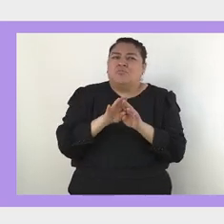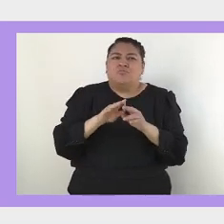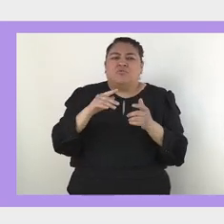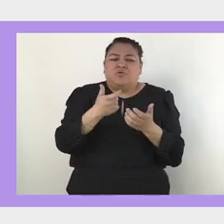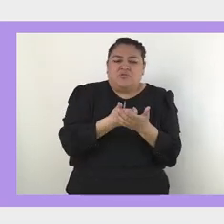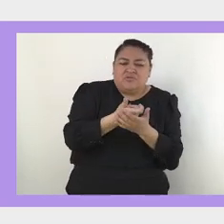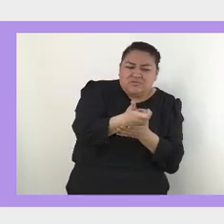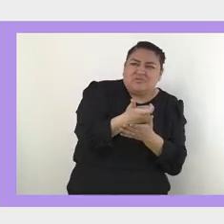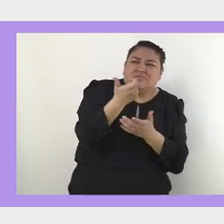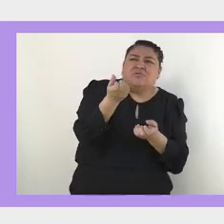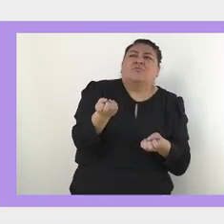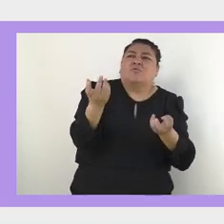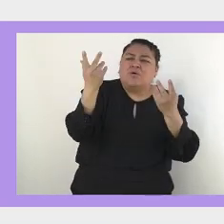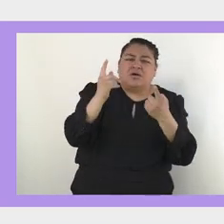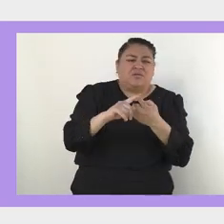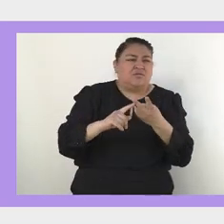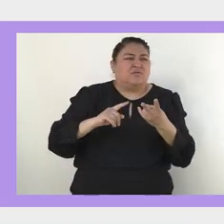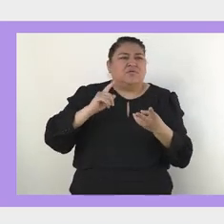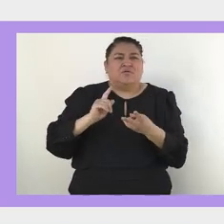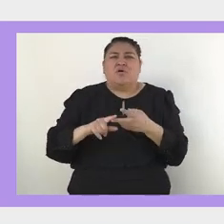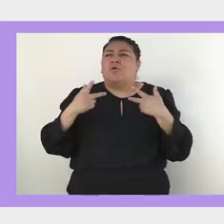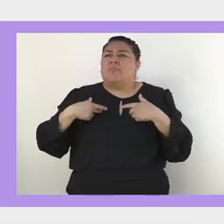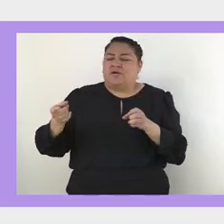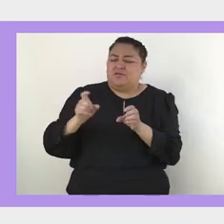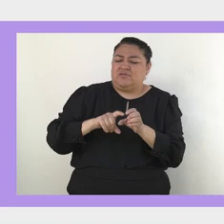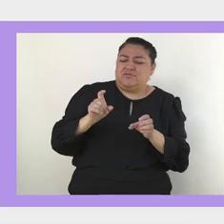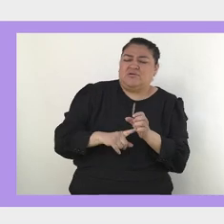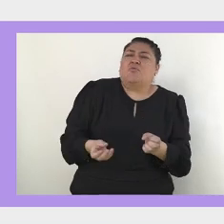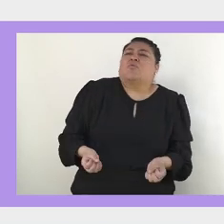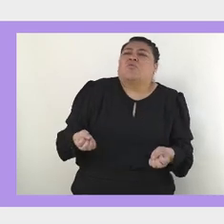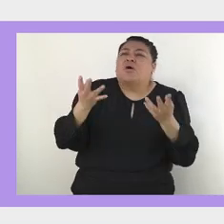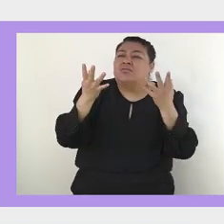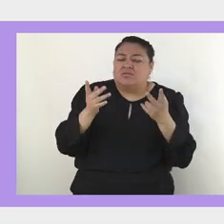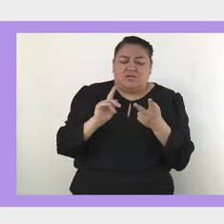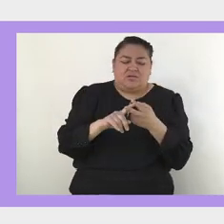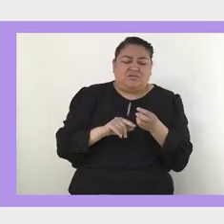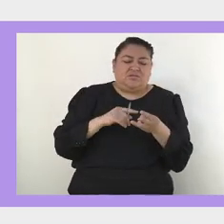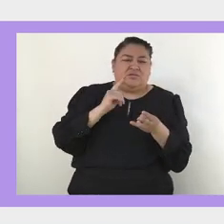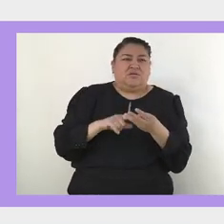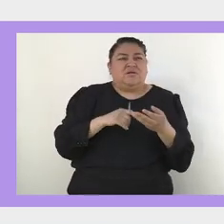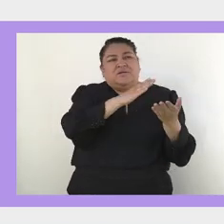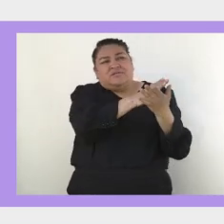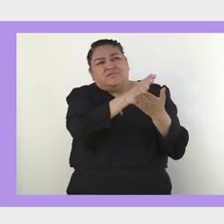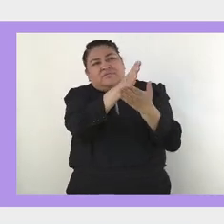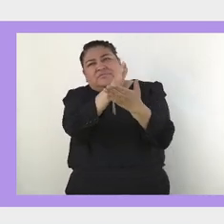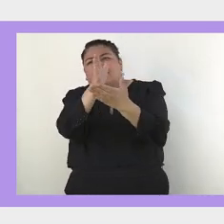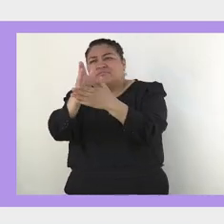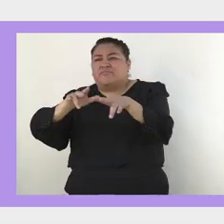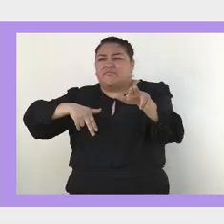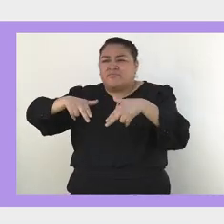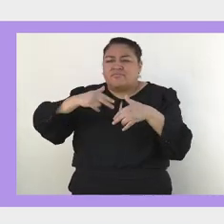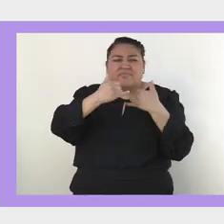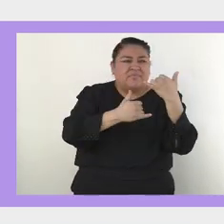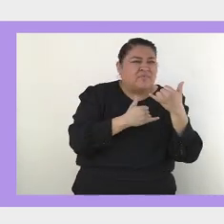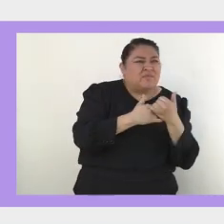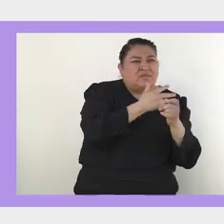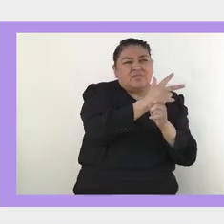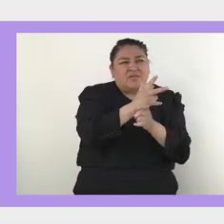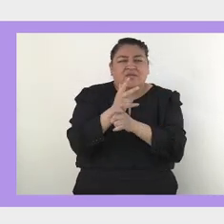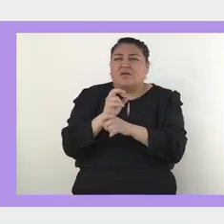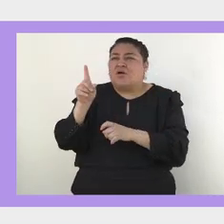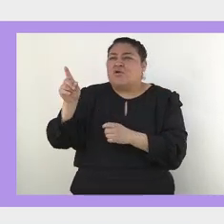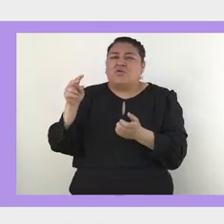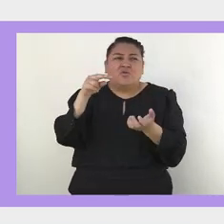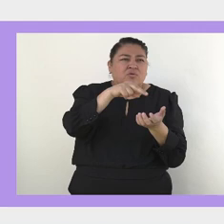proyecto la cantidad de gente que tienes atrás de ti yendo a cubrir todos los partidos que lo cubres